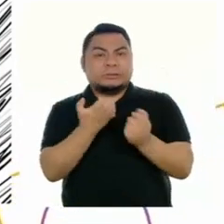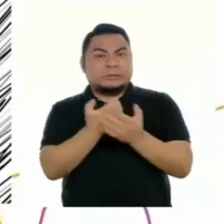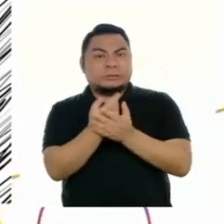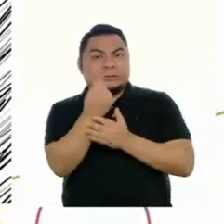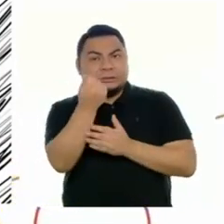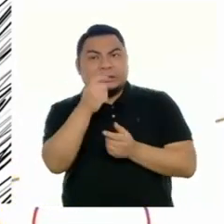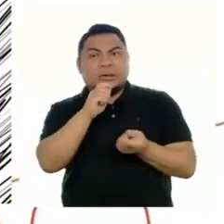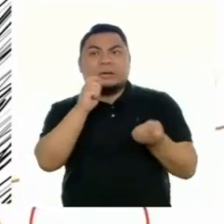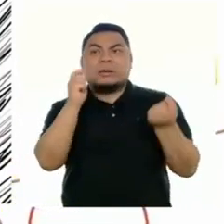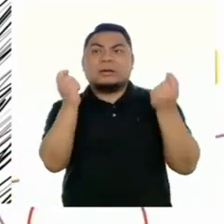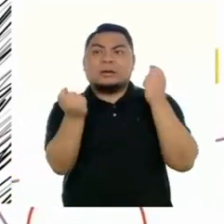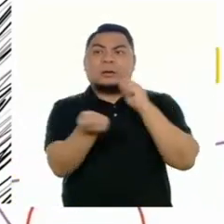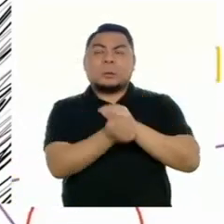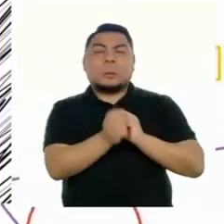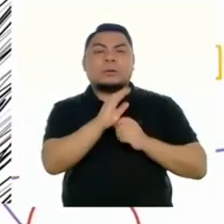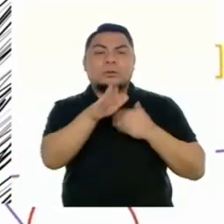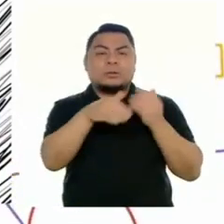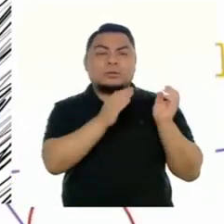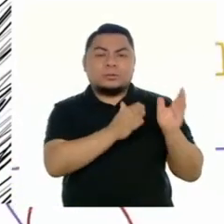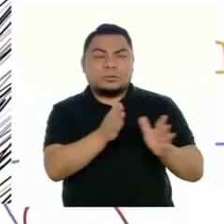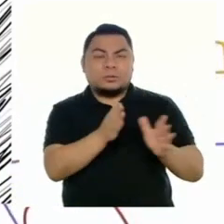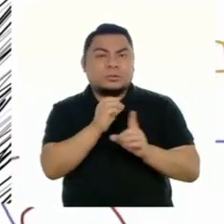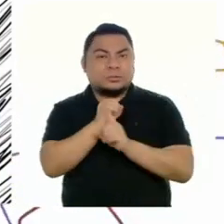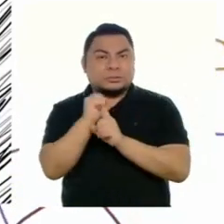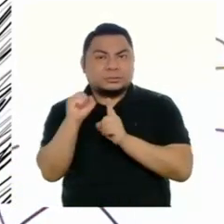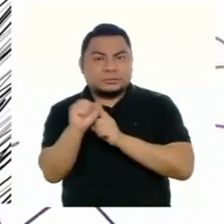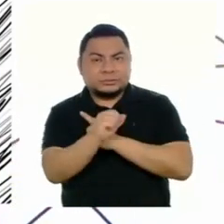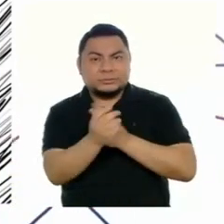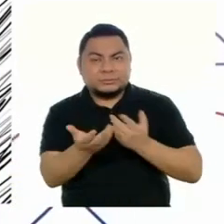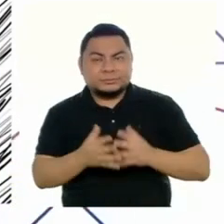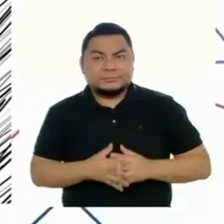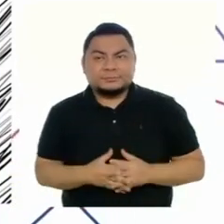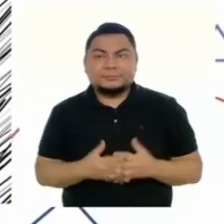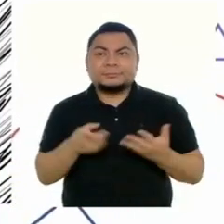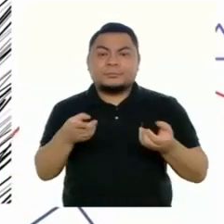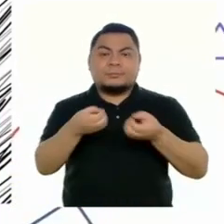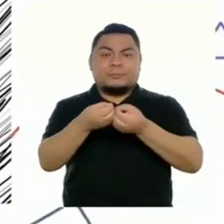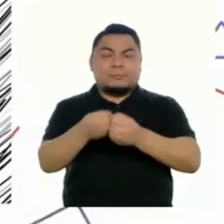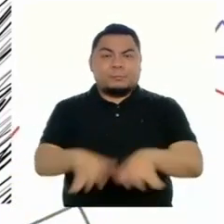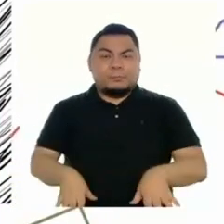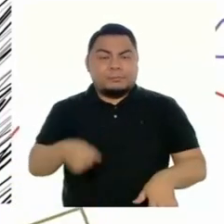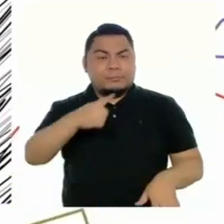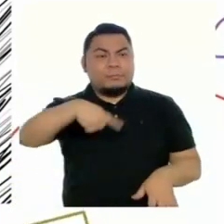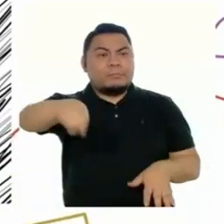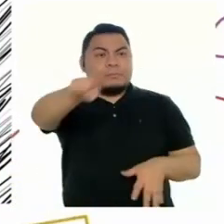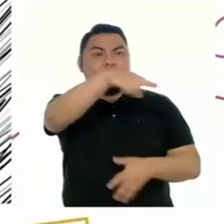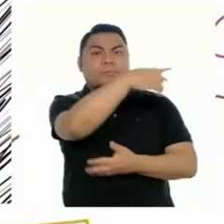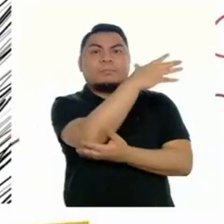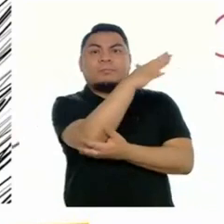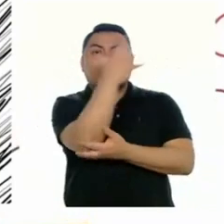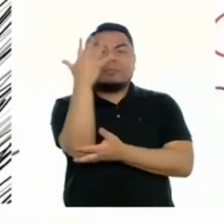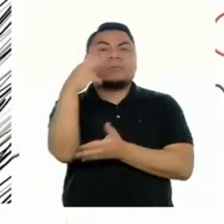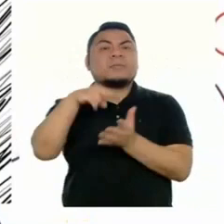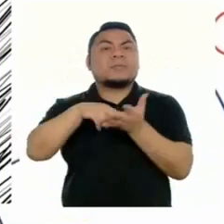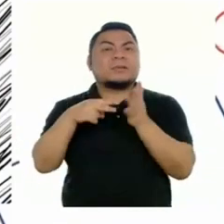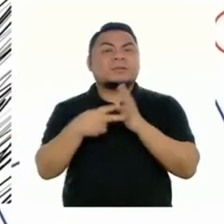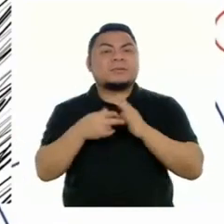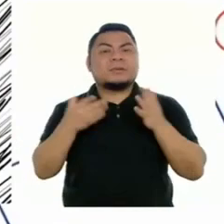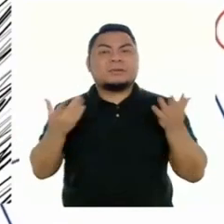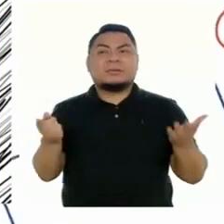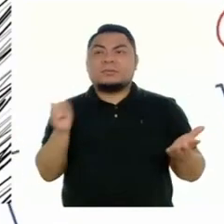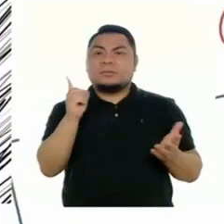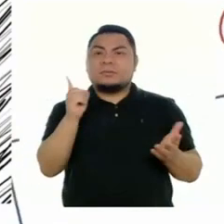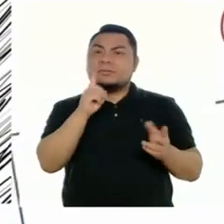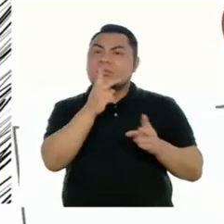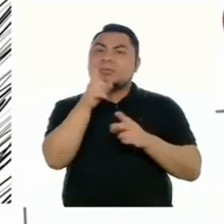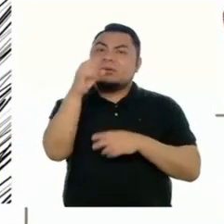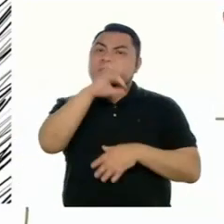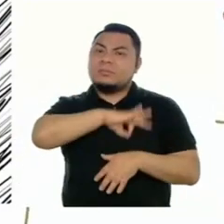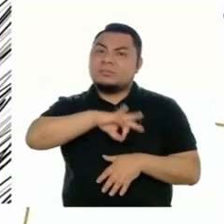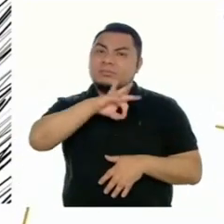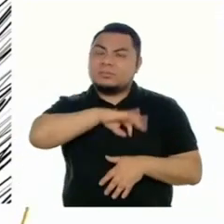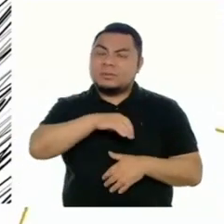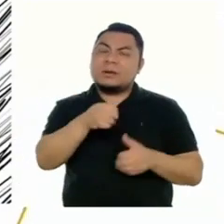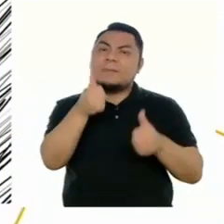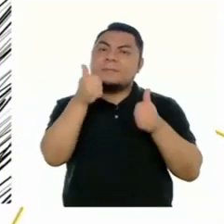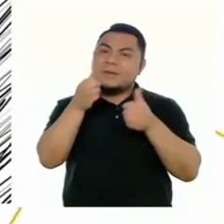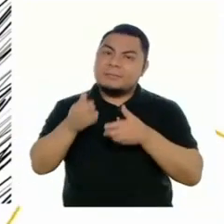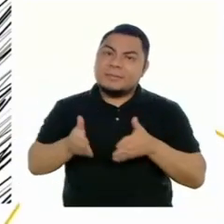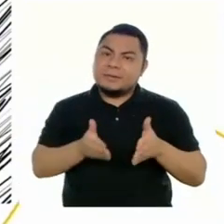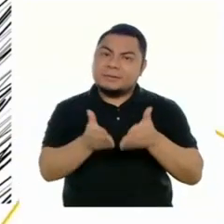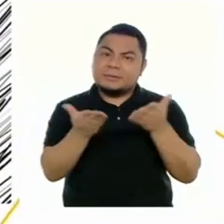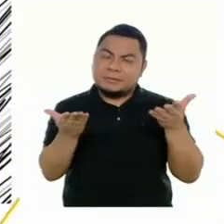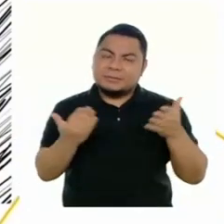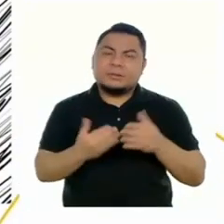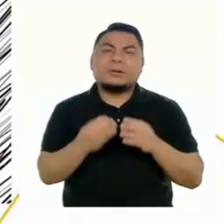y en la forma de organizarnos como sociedad. La pérdida de nuestros bosques significa que no los estamos aprovechando de la